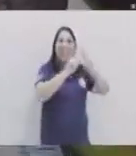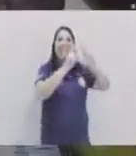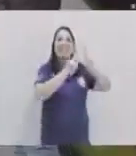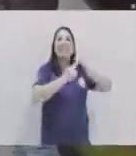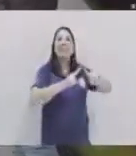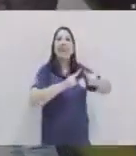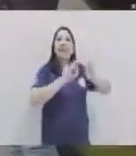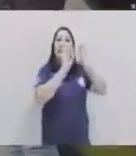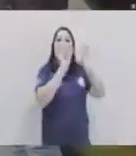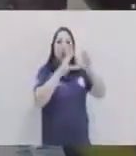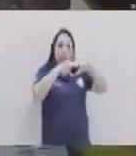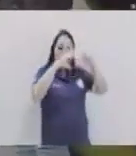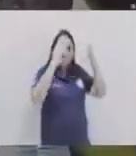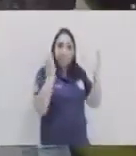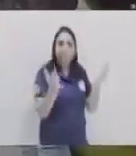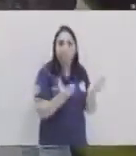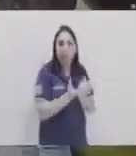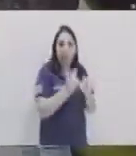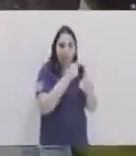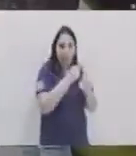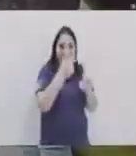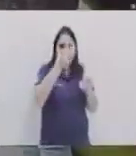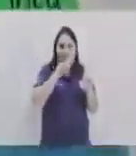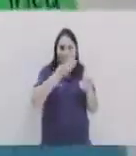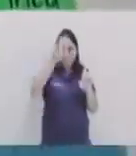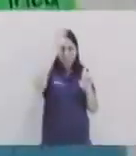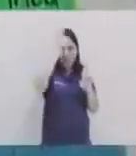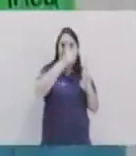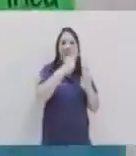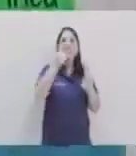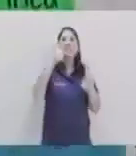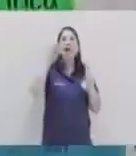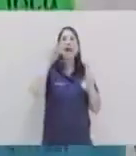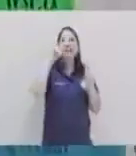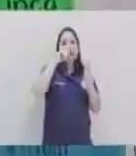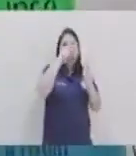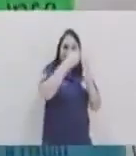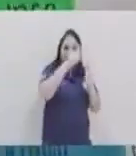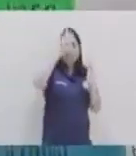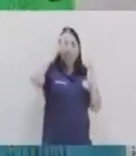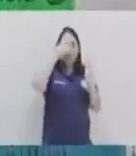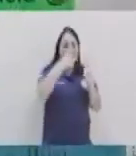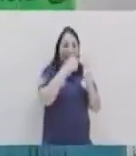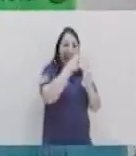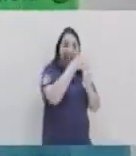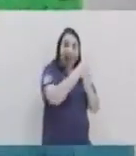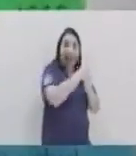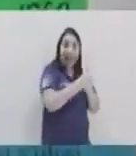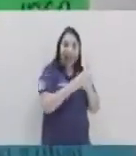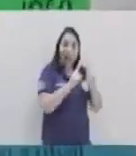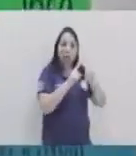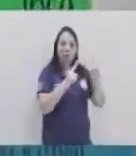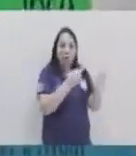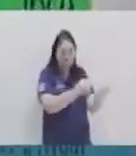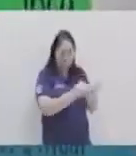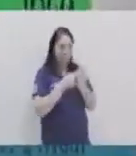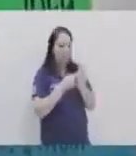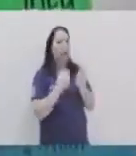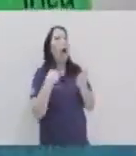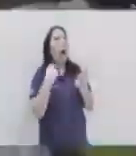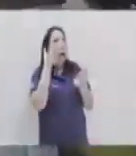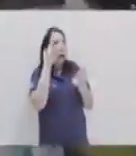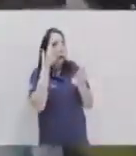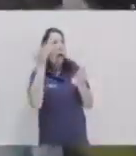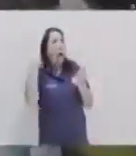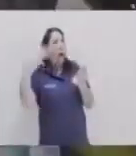tenemos que valorar de las literaturas. Cada literatura nos trata de dar a entender cómo cierta cultura ve